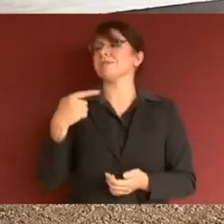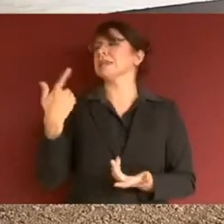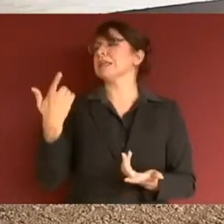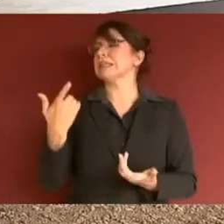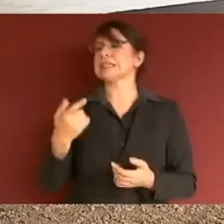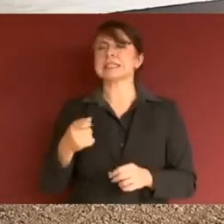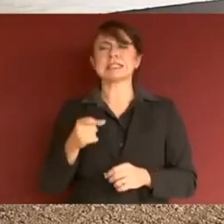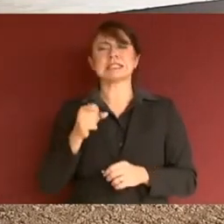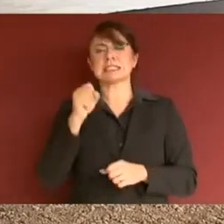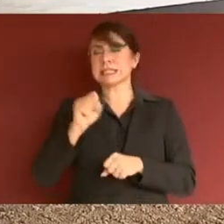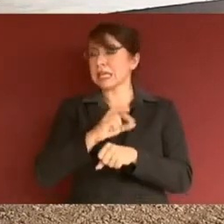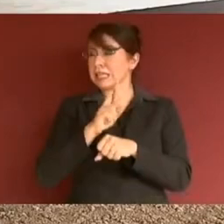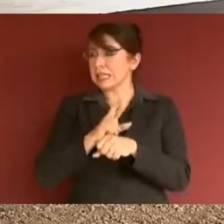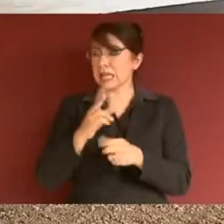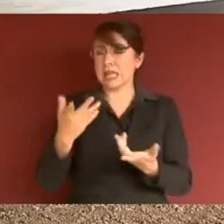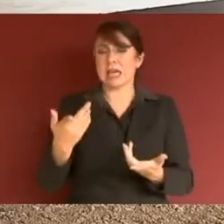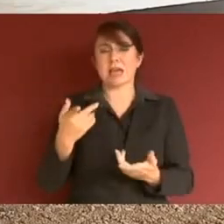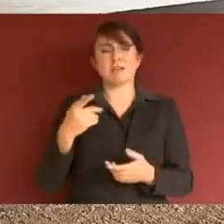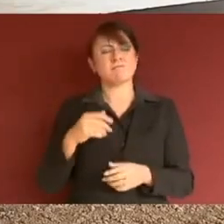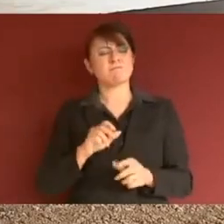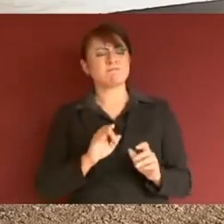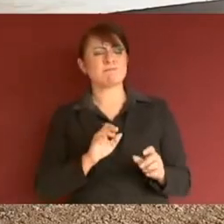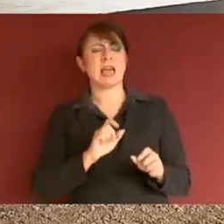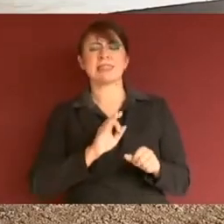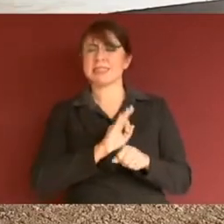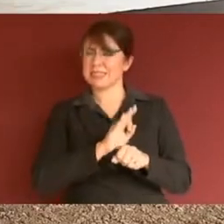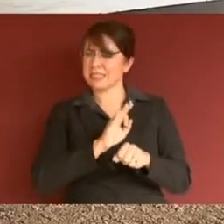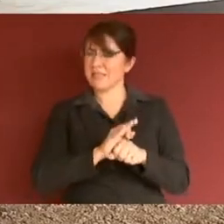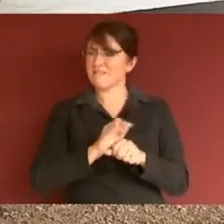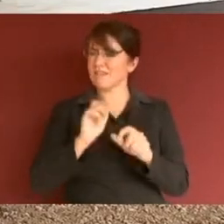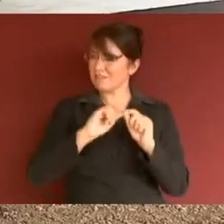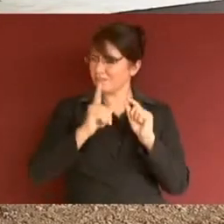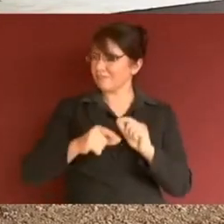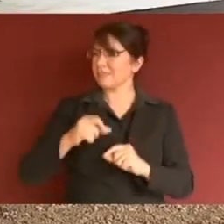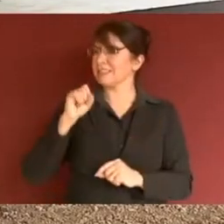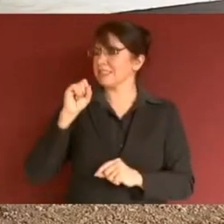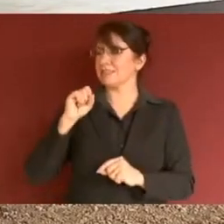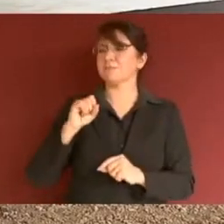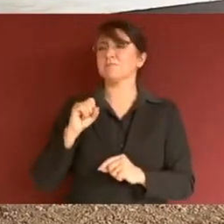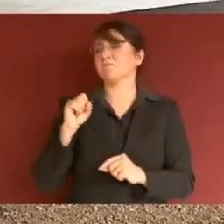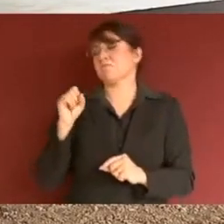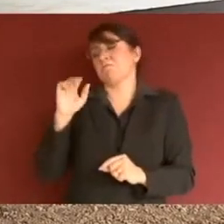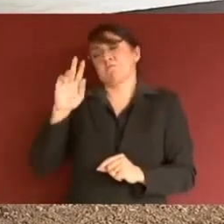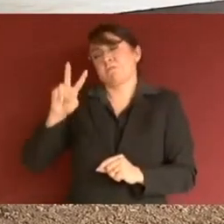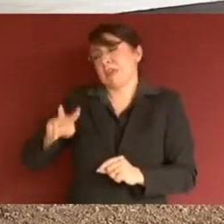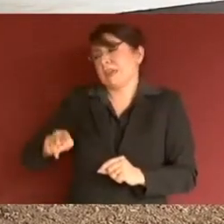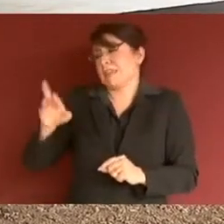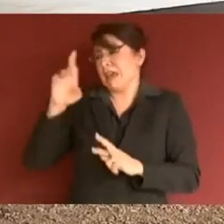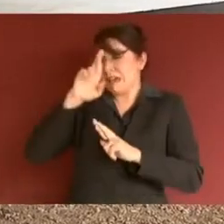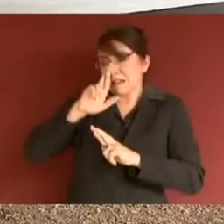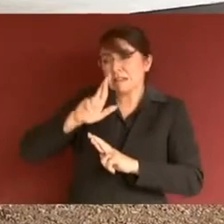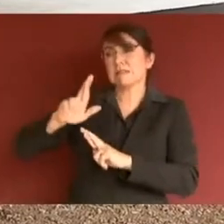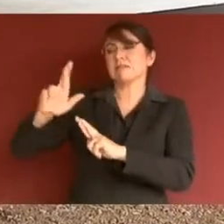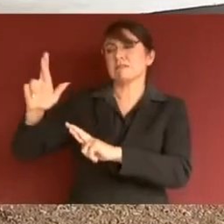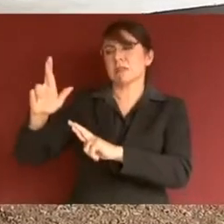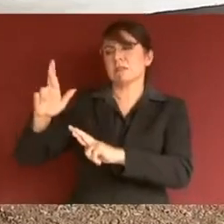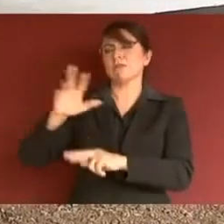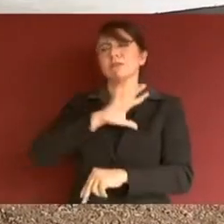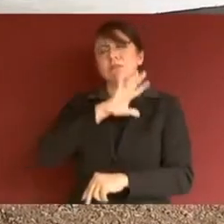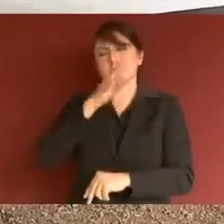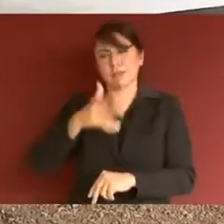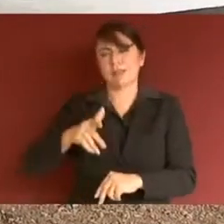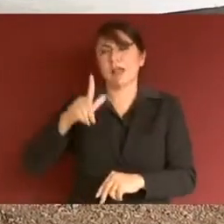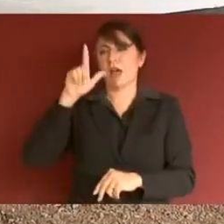a construir este canal centenario. Mis respetos, mi general Luis Crescencio Sandoval González, y